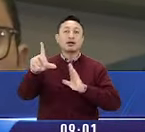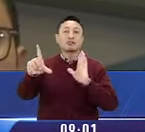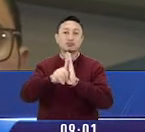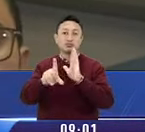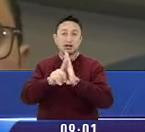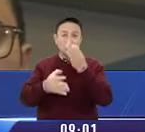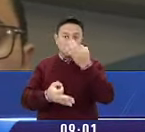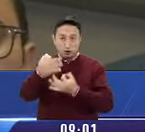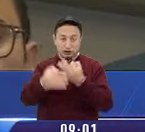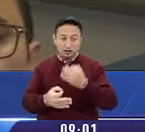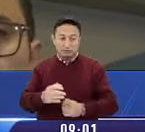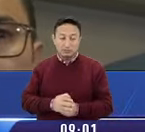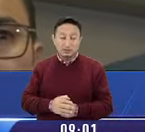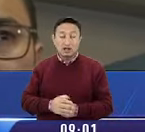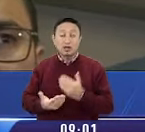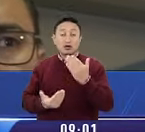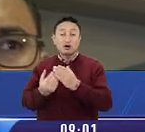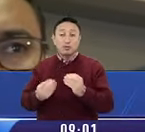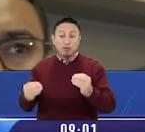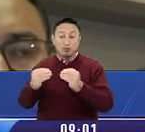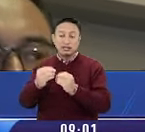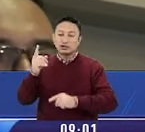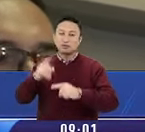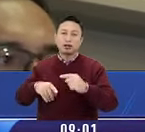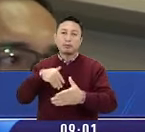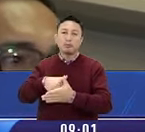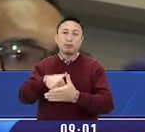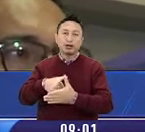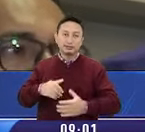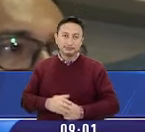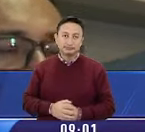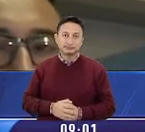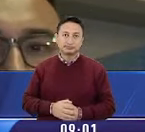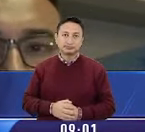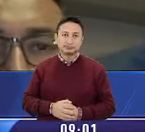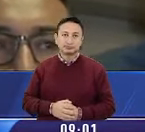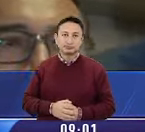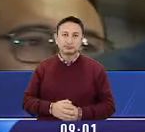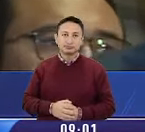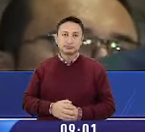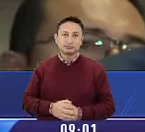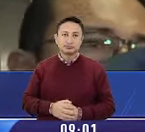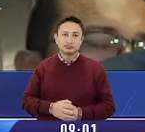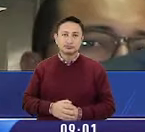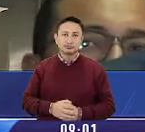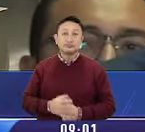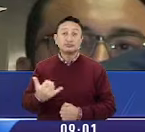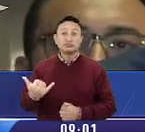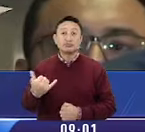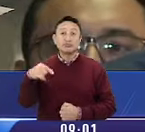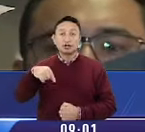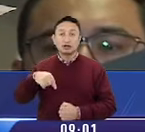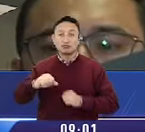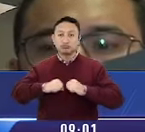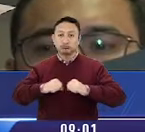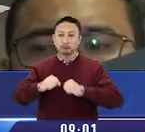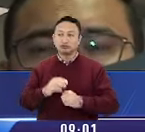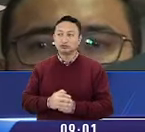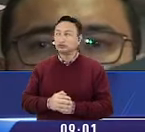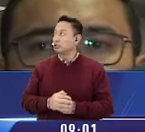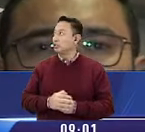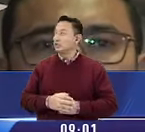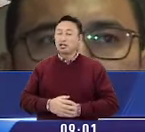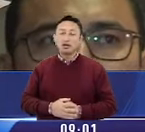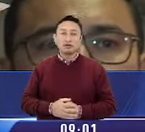complican la nueva generación o el mantenimiento de generación existente. ¿Y cómo cortar? Bueno, en ese sentido estamos trabajando, estamos tomando